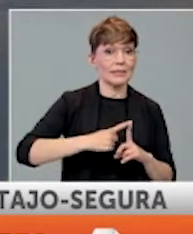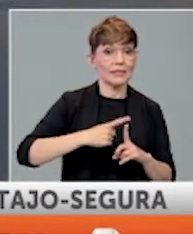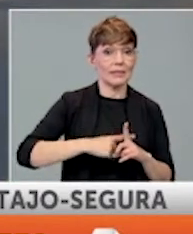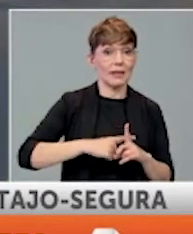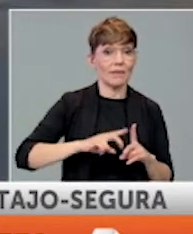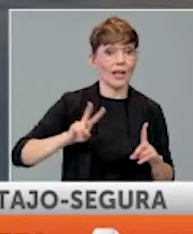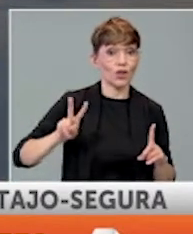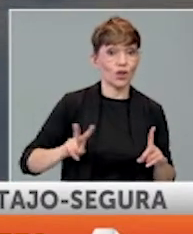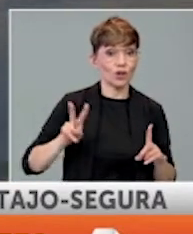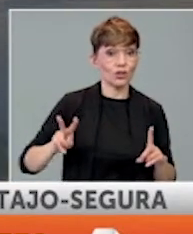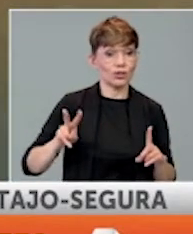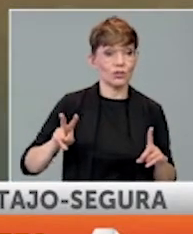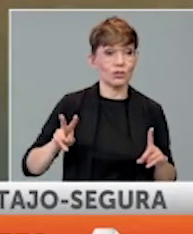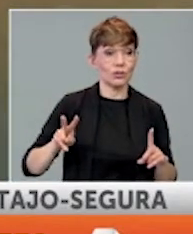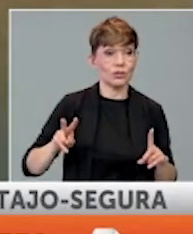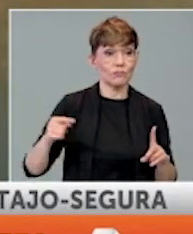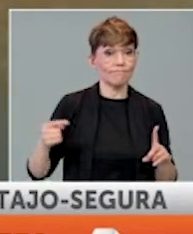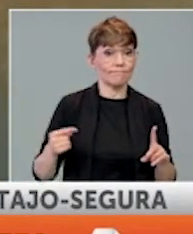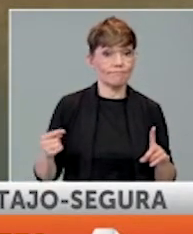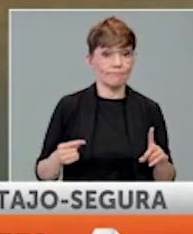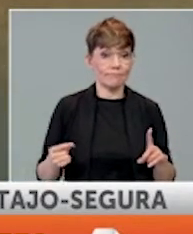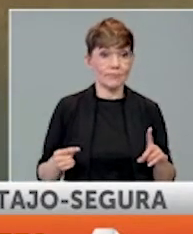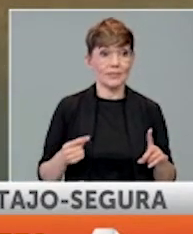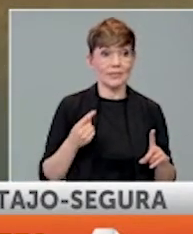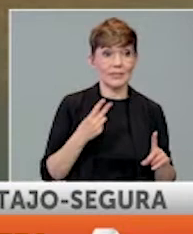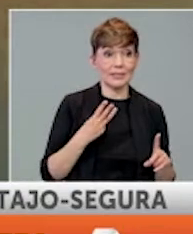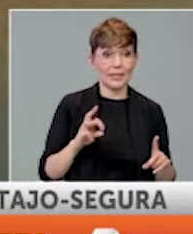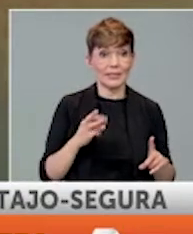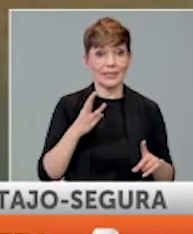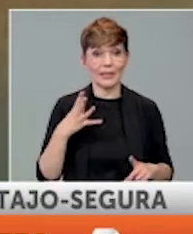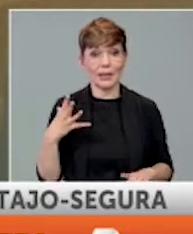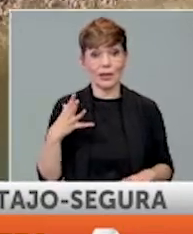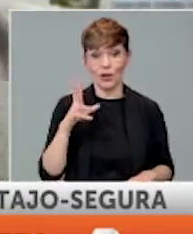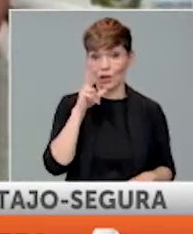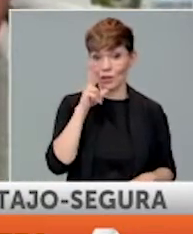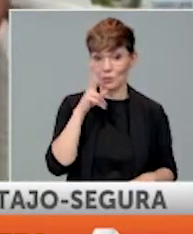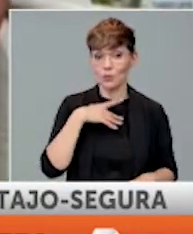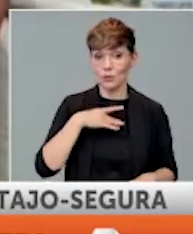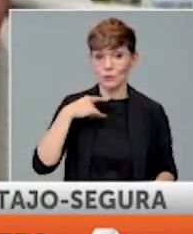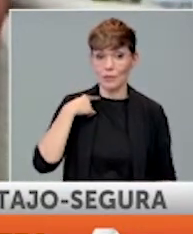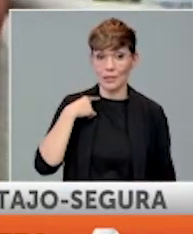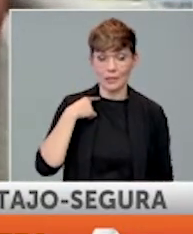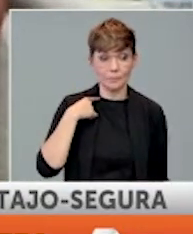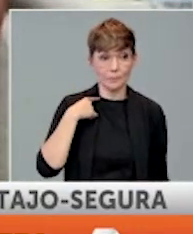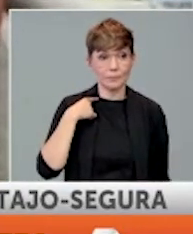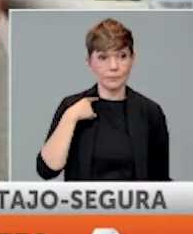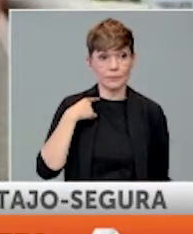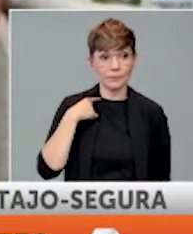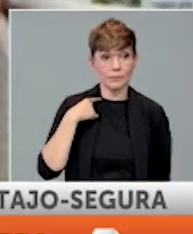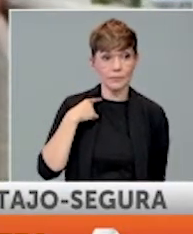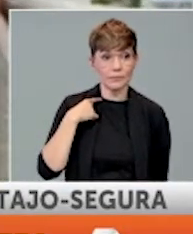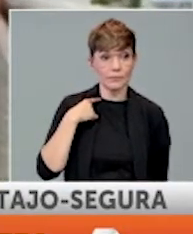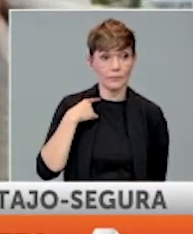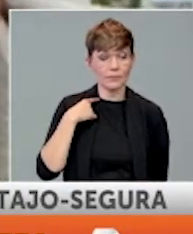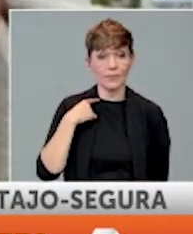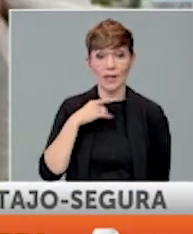empezaría a aplicarse y este mismo año ya perderíamos cerca de 30 o 35 hectómetros cúbicos. El agua trasvasable para abastecimientos y regadío pasaría,